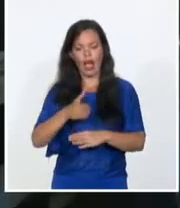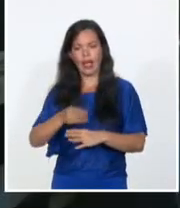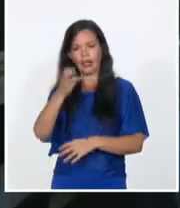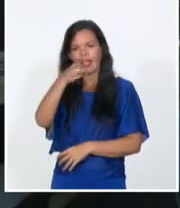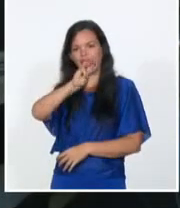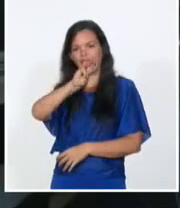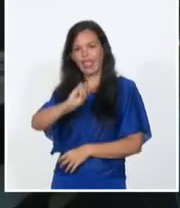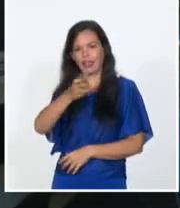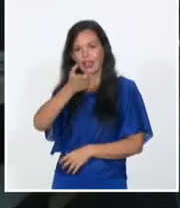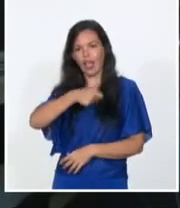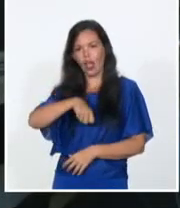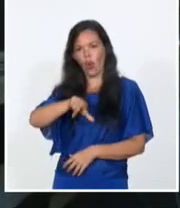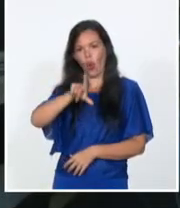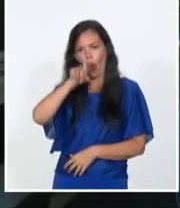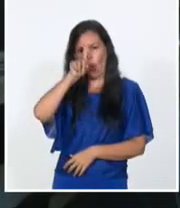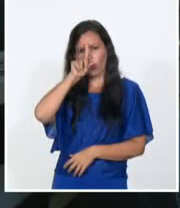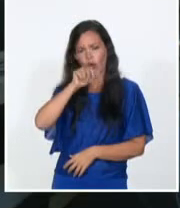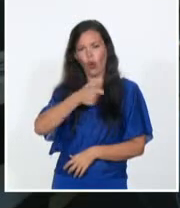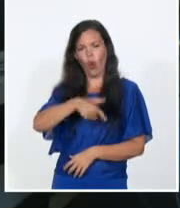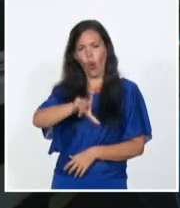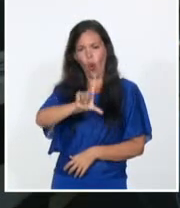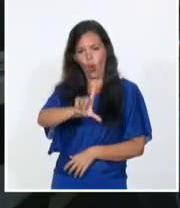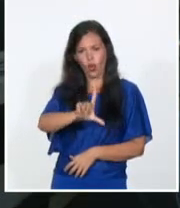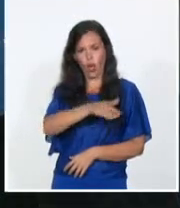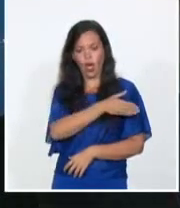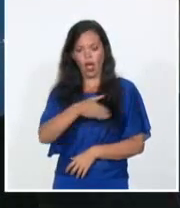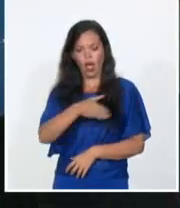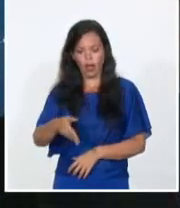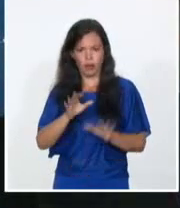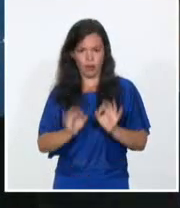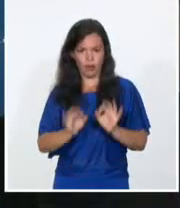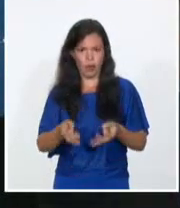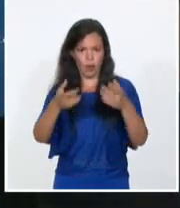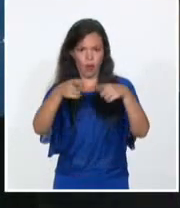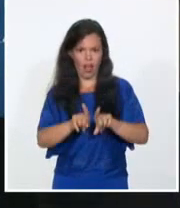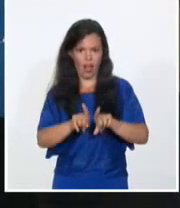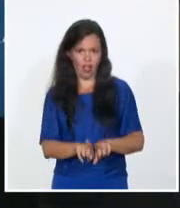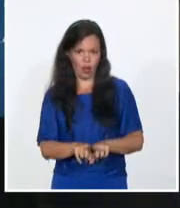Meliá Internacional de Varadero, con el propósito de fomentar alianzas y